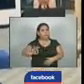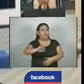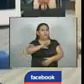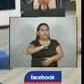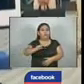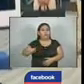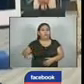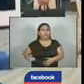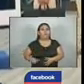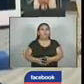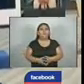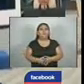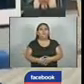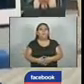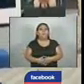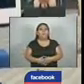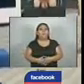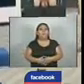ahora.